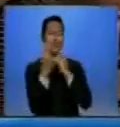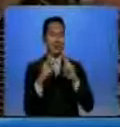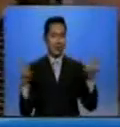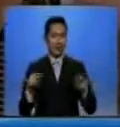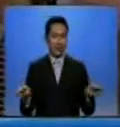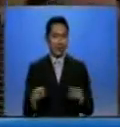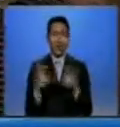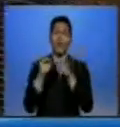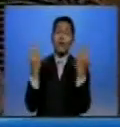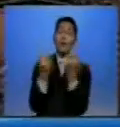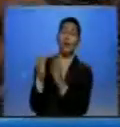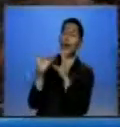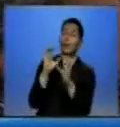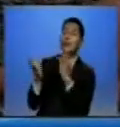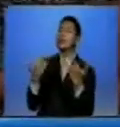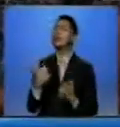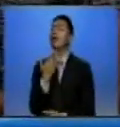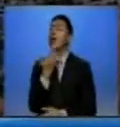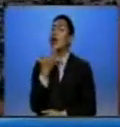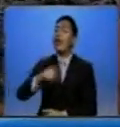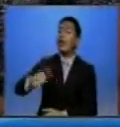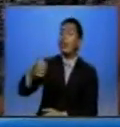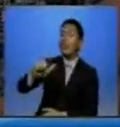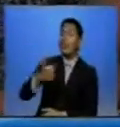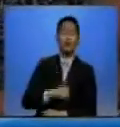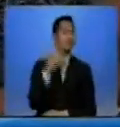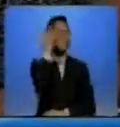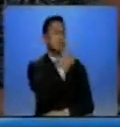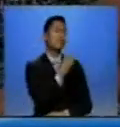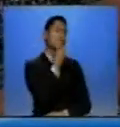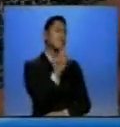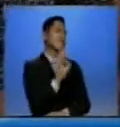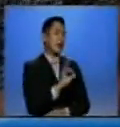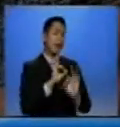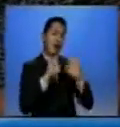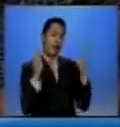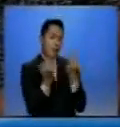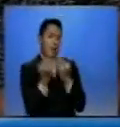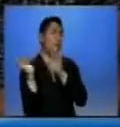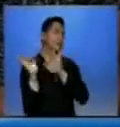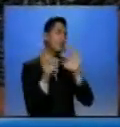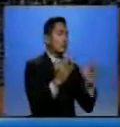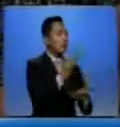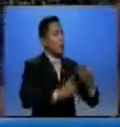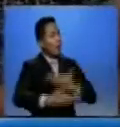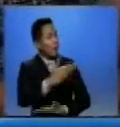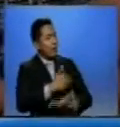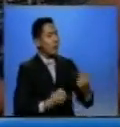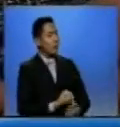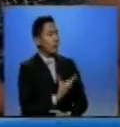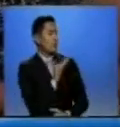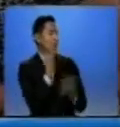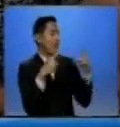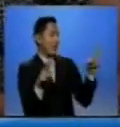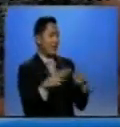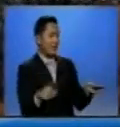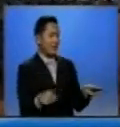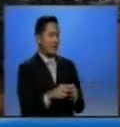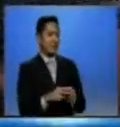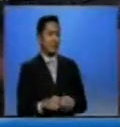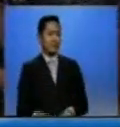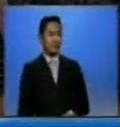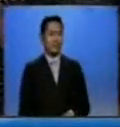aquí. ¿Qué tal te ha parecido la decoración? Muy bonito, está hermoso venir aquí con la familia y compartir y llenarnos de ese espíritu navideño. Muy chévere.